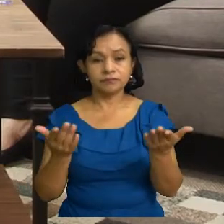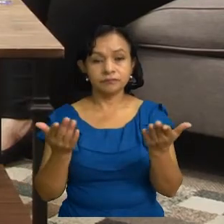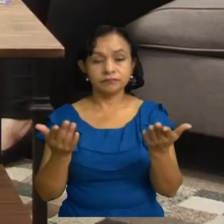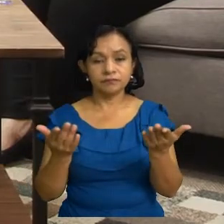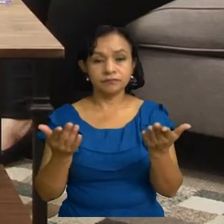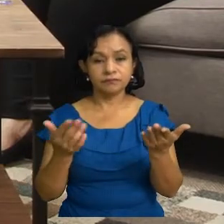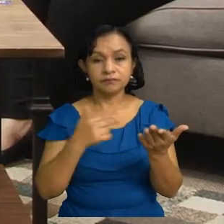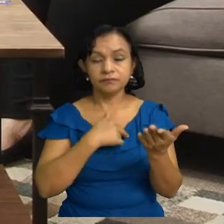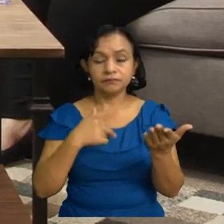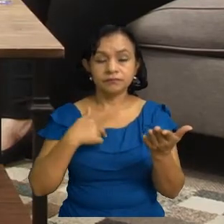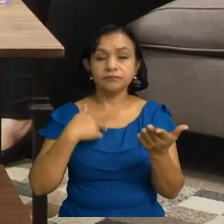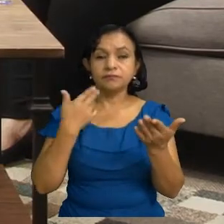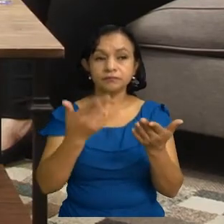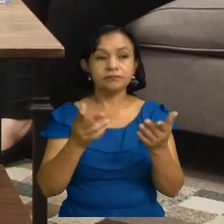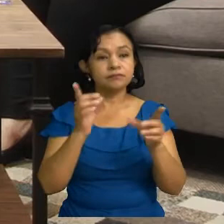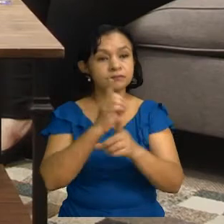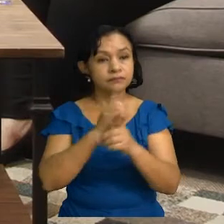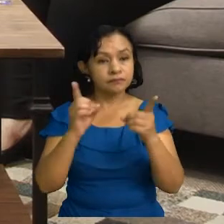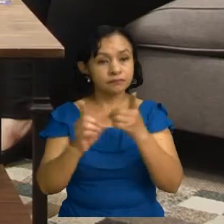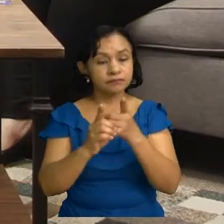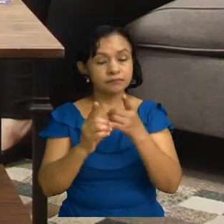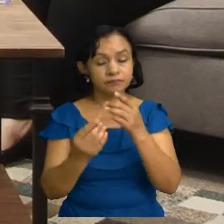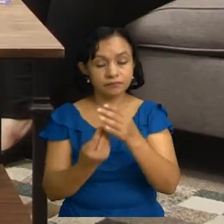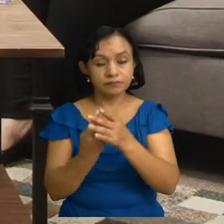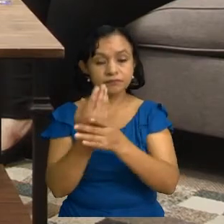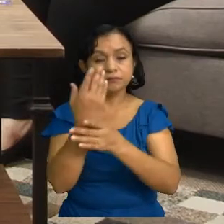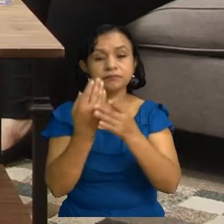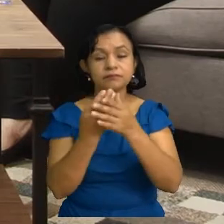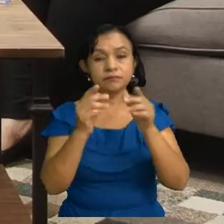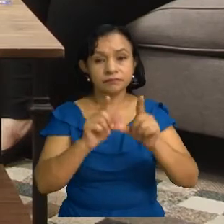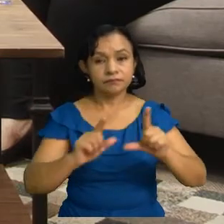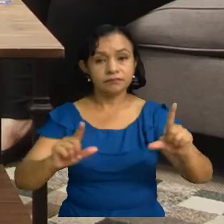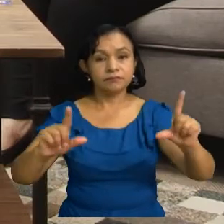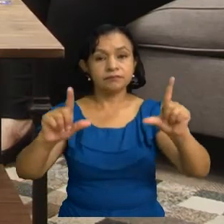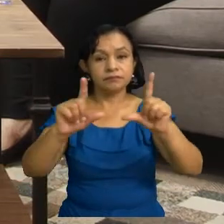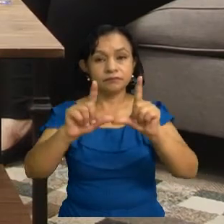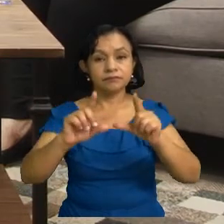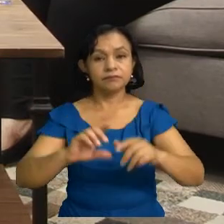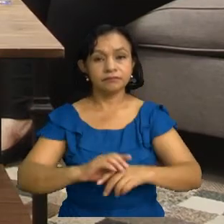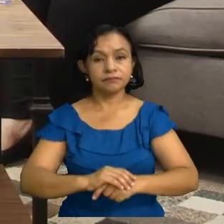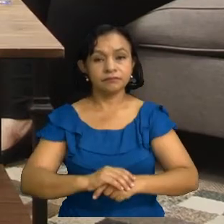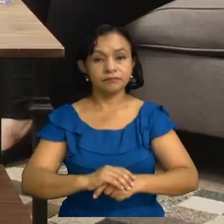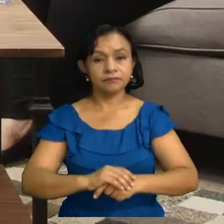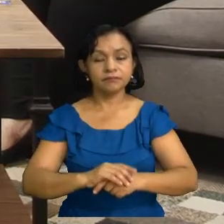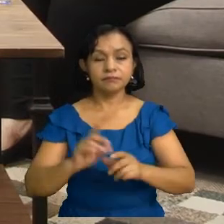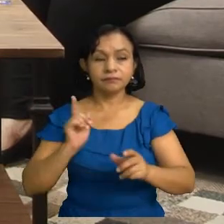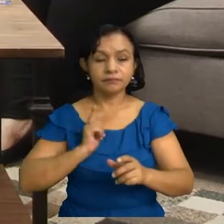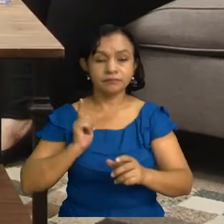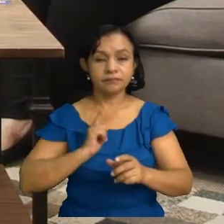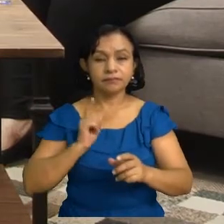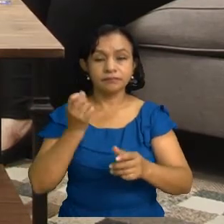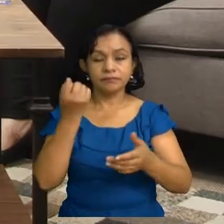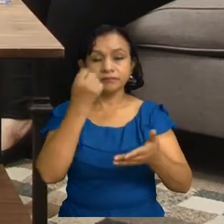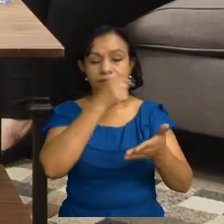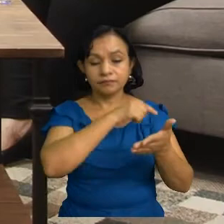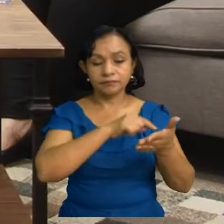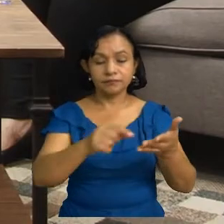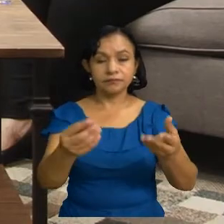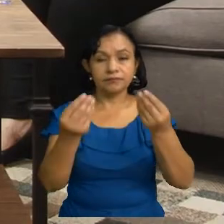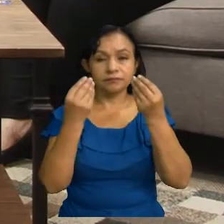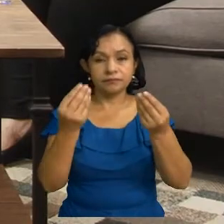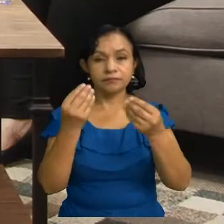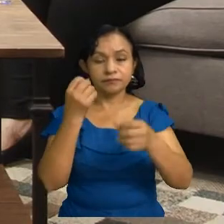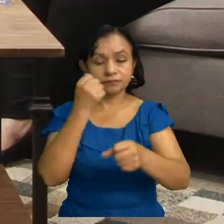hecho énfasis de que vamos a restar a restaurar esas áreas también afectadas por incendios tenemos toda una semana con muchas tareas